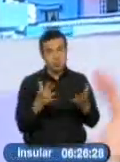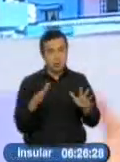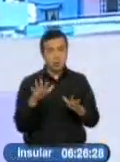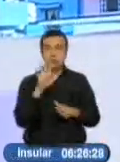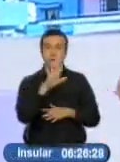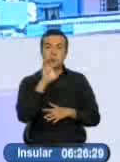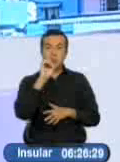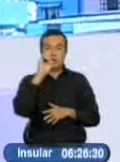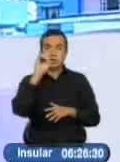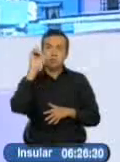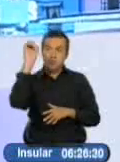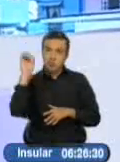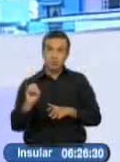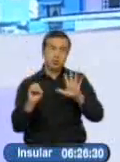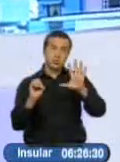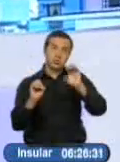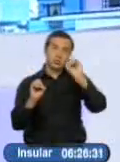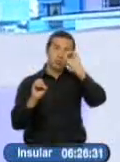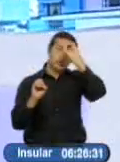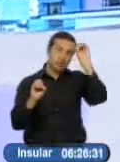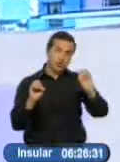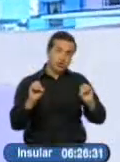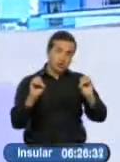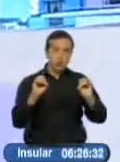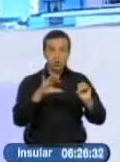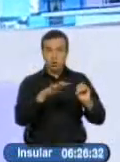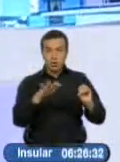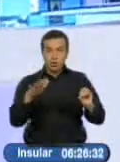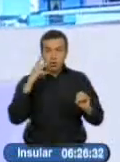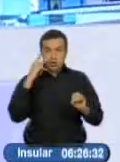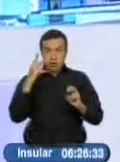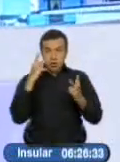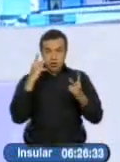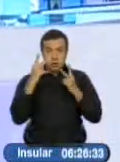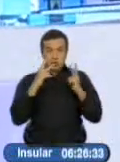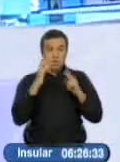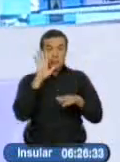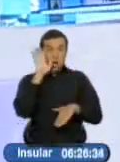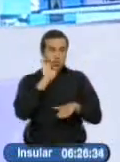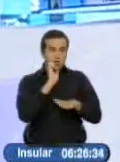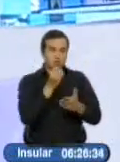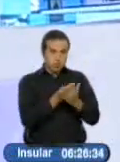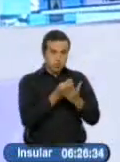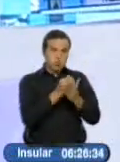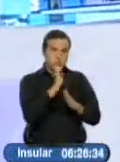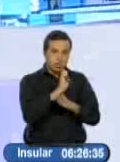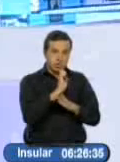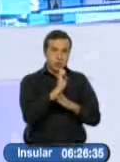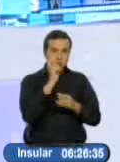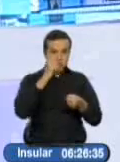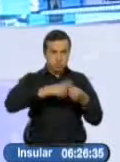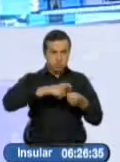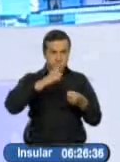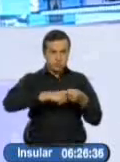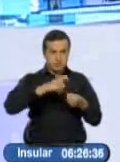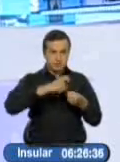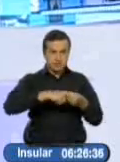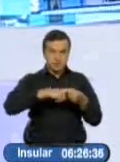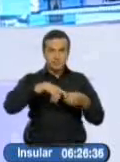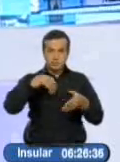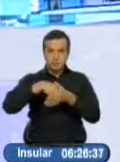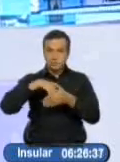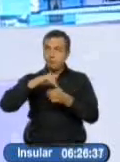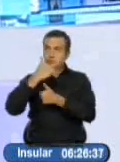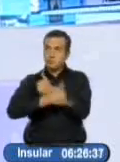de 50-50. En los últimos años habíamos visto un repunte de la demanda nacional, fruto de los cupos de las restricciones